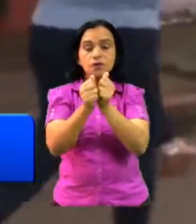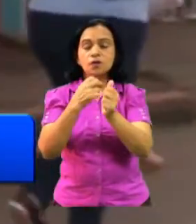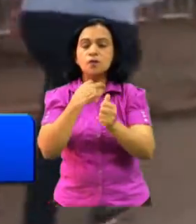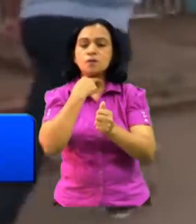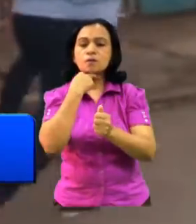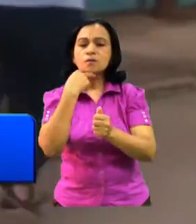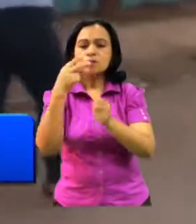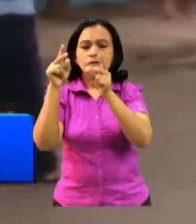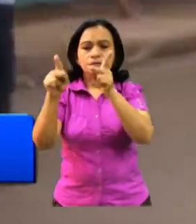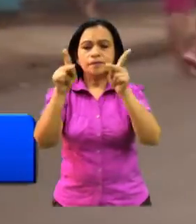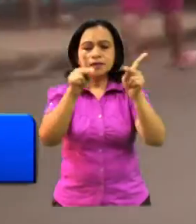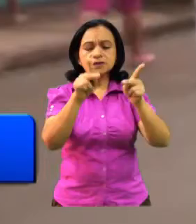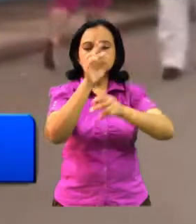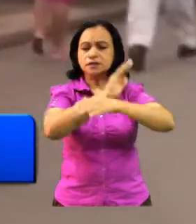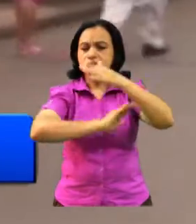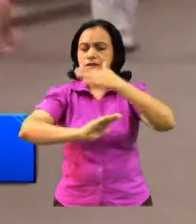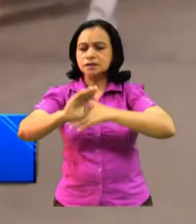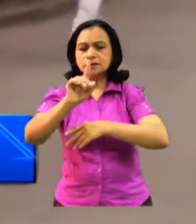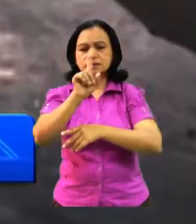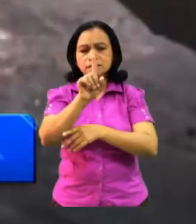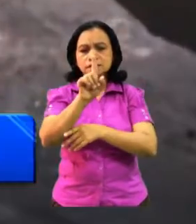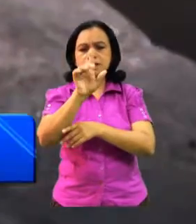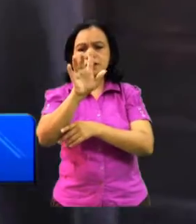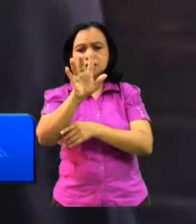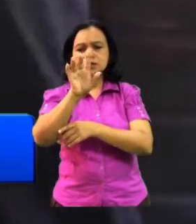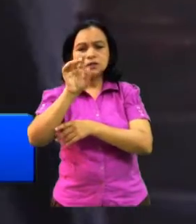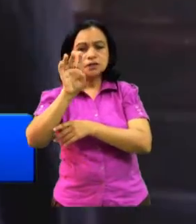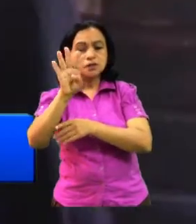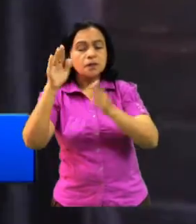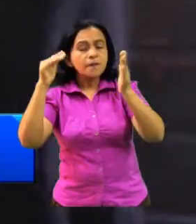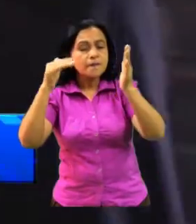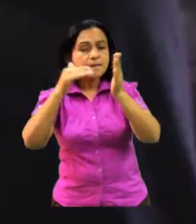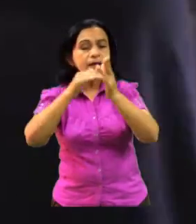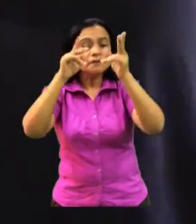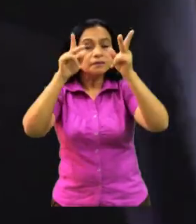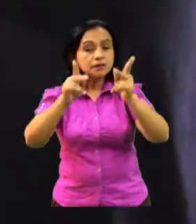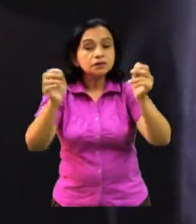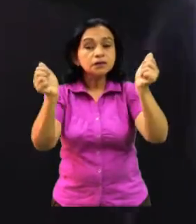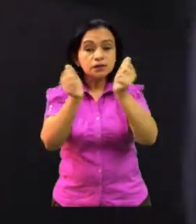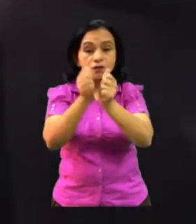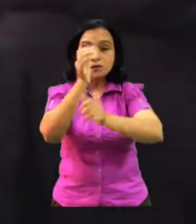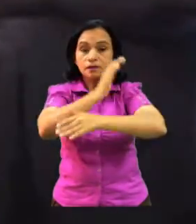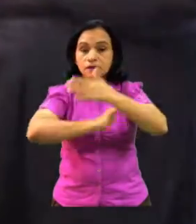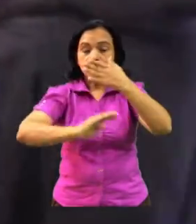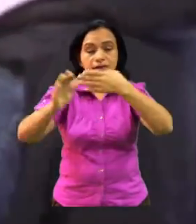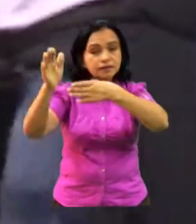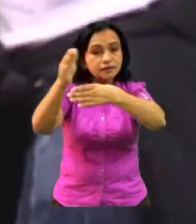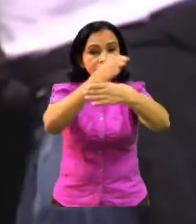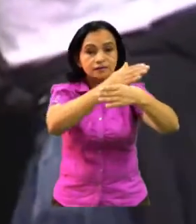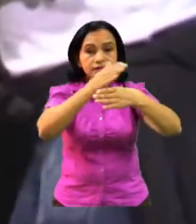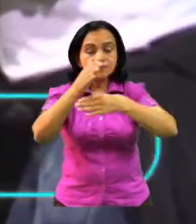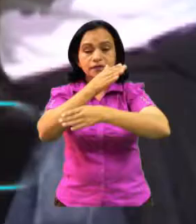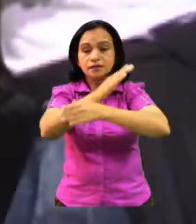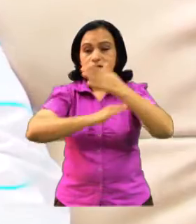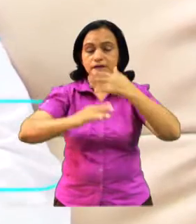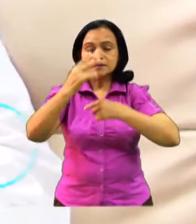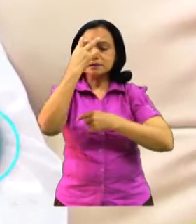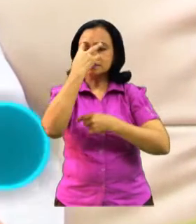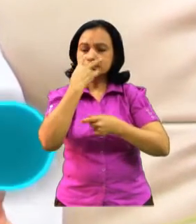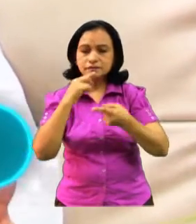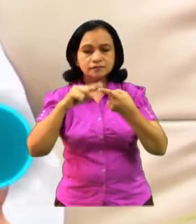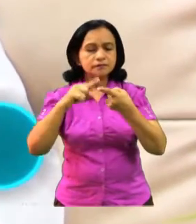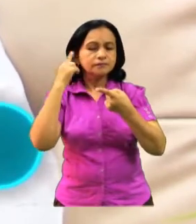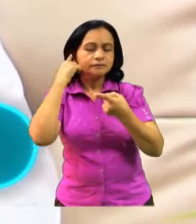todas las personas con discapacidad a nivel nacional. Son 154.000 personas con discapacidad, con diferentes tipos de discapacidades: discapacidad